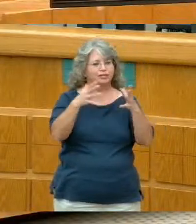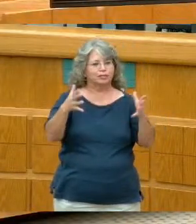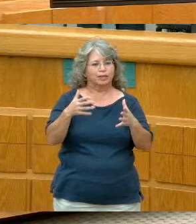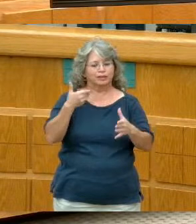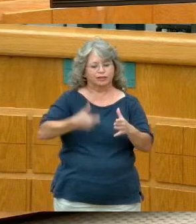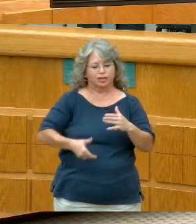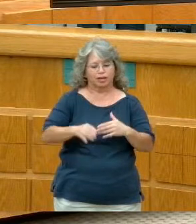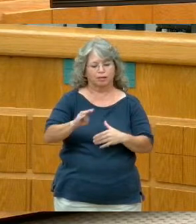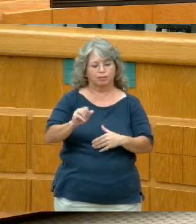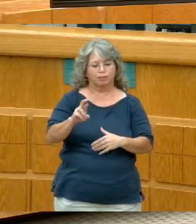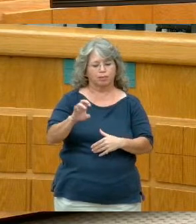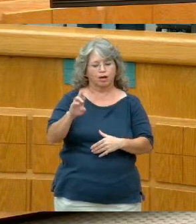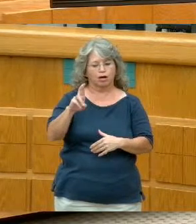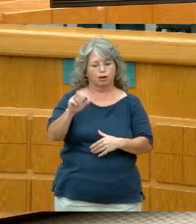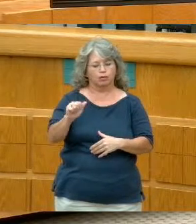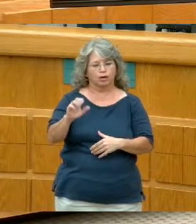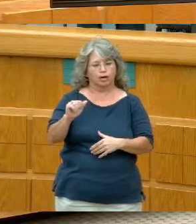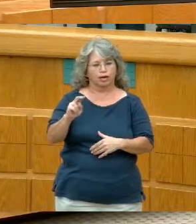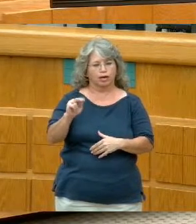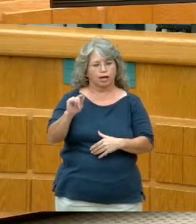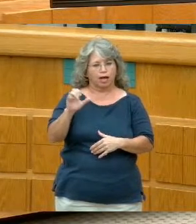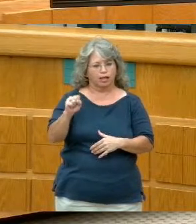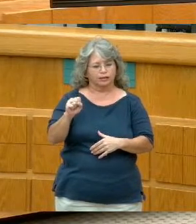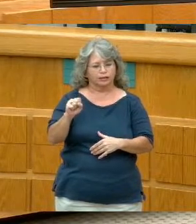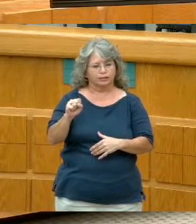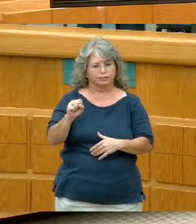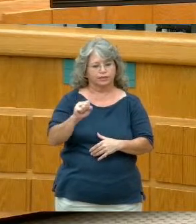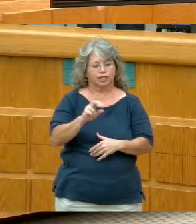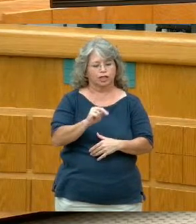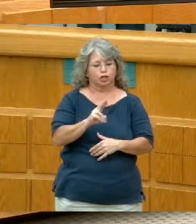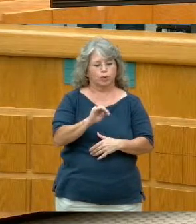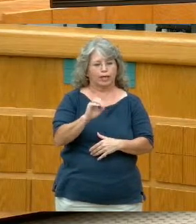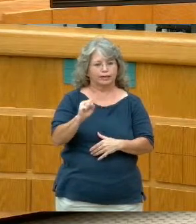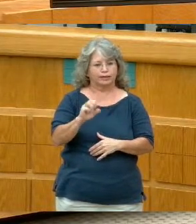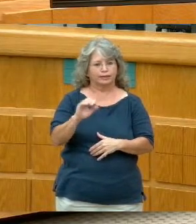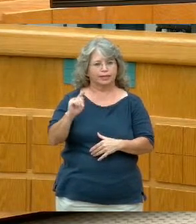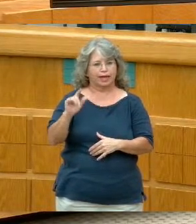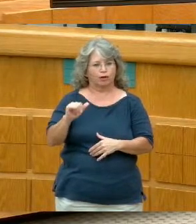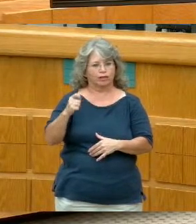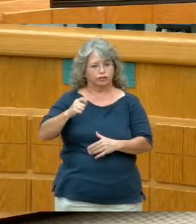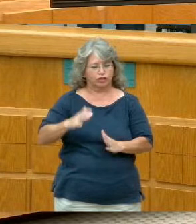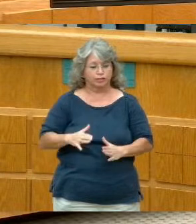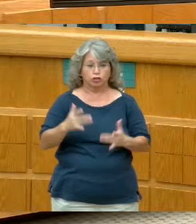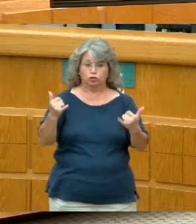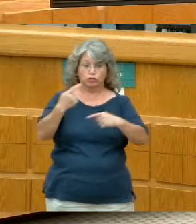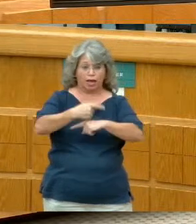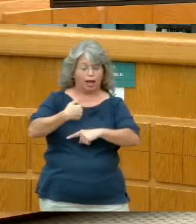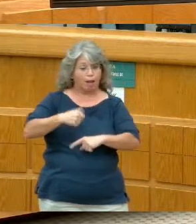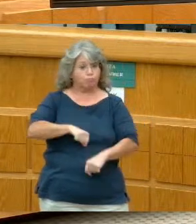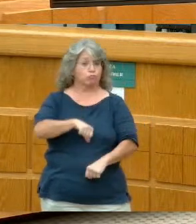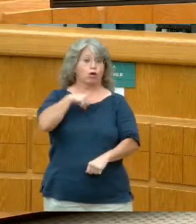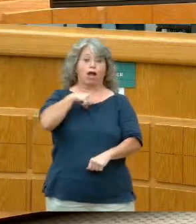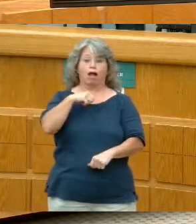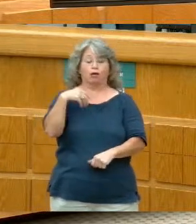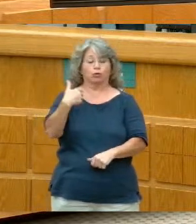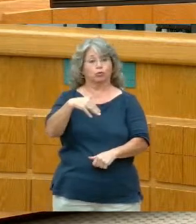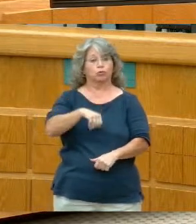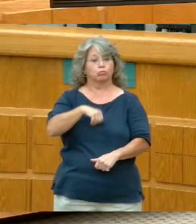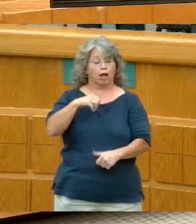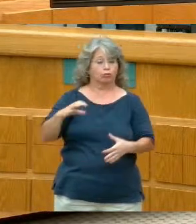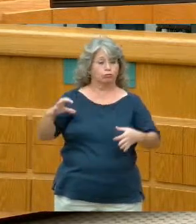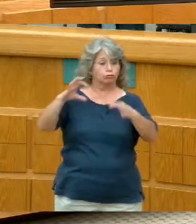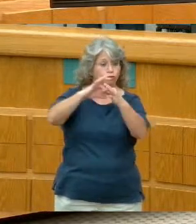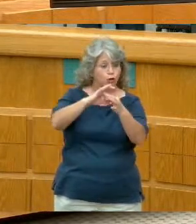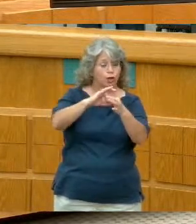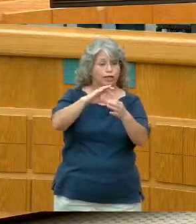Thank you so much, Barbara Canales, Nueces County Judge. Well, today I'm very proud. I'm proud to join the mayor